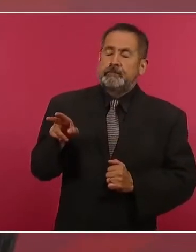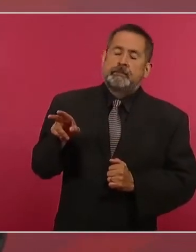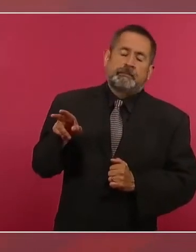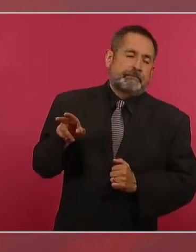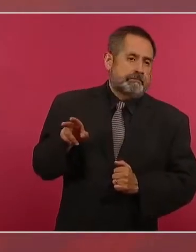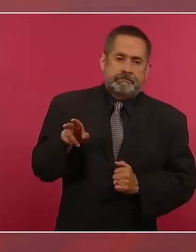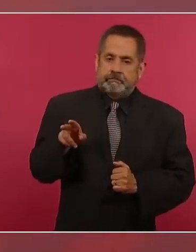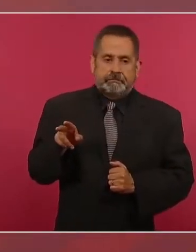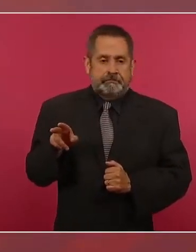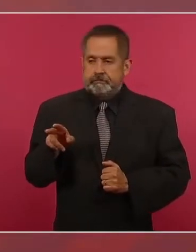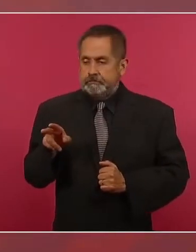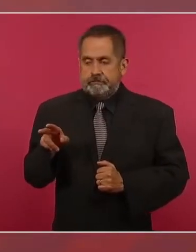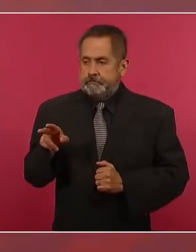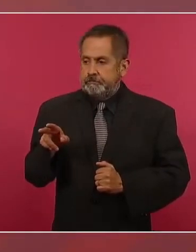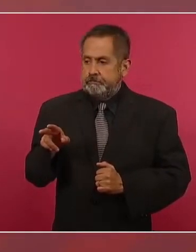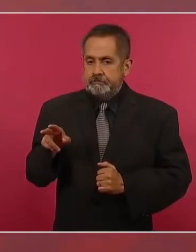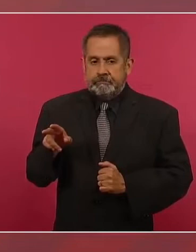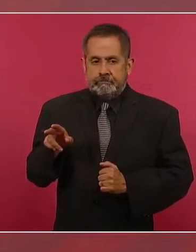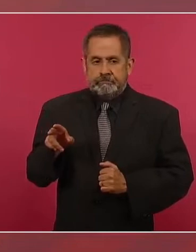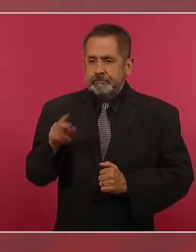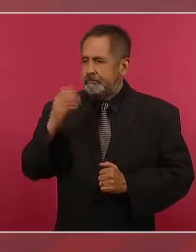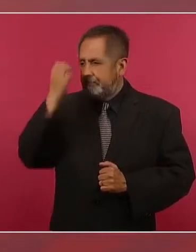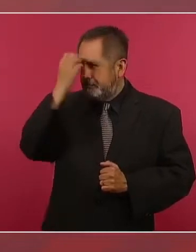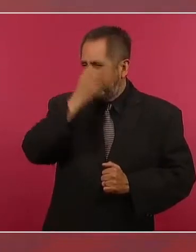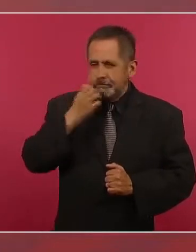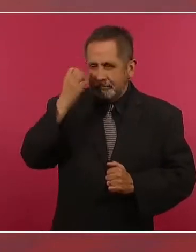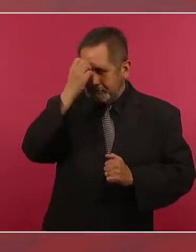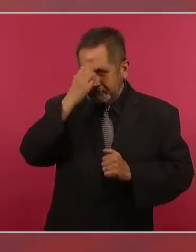que se quitaran los exámenes de admisión.